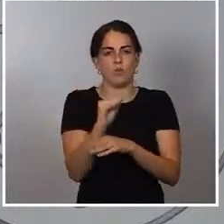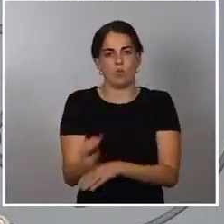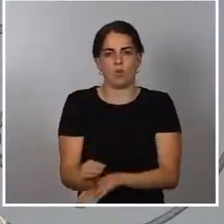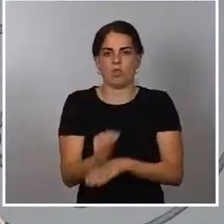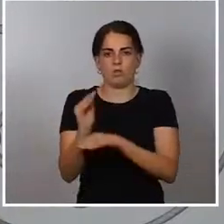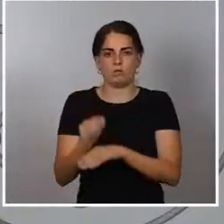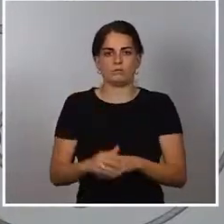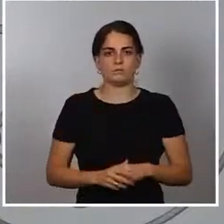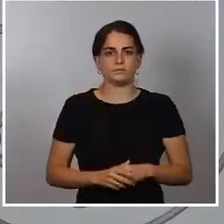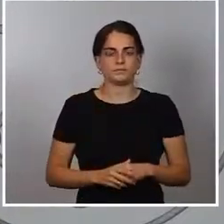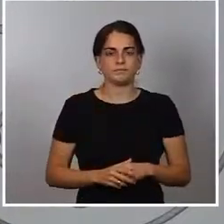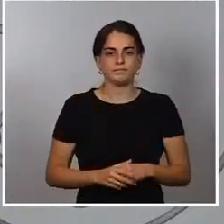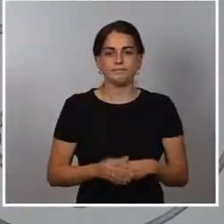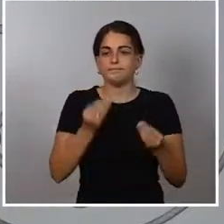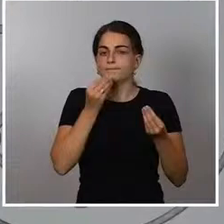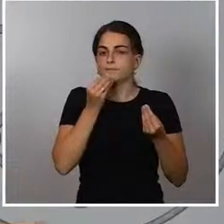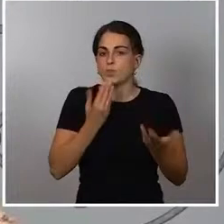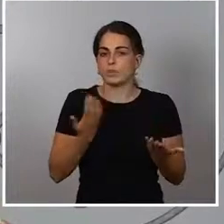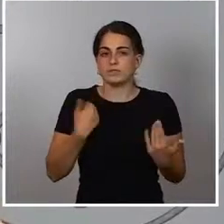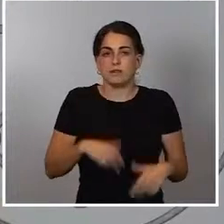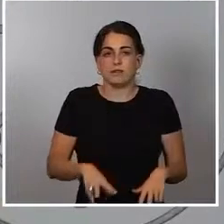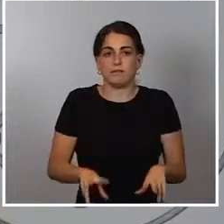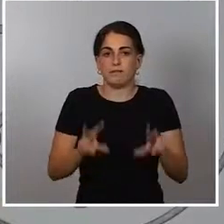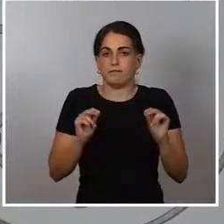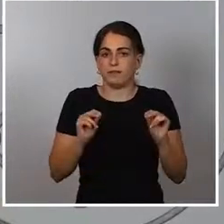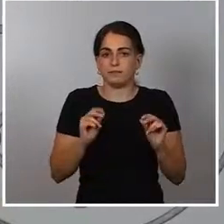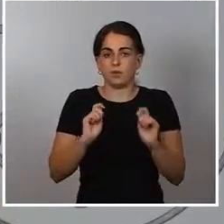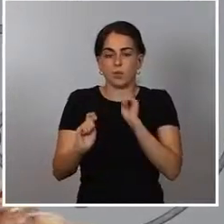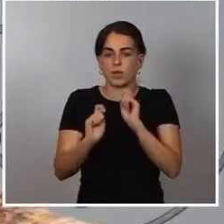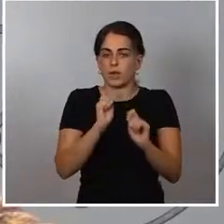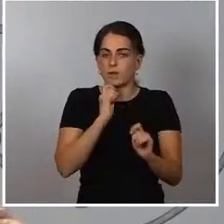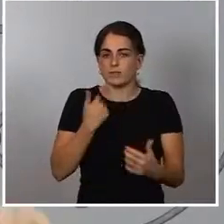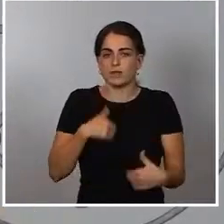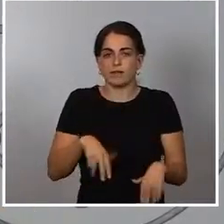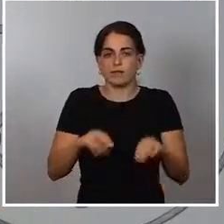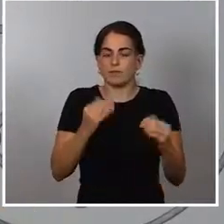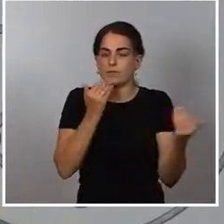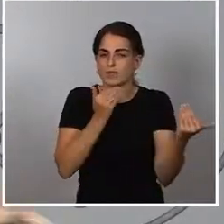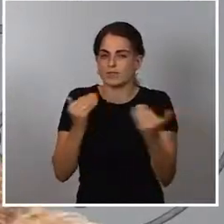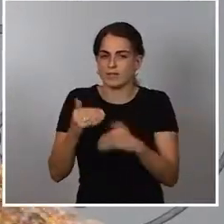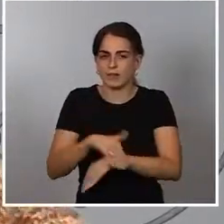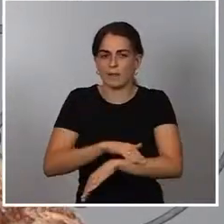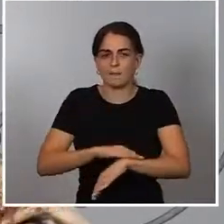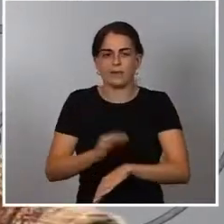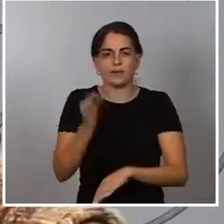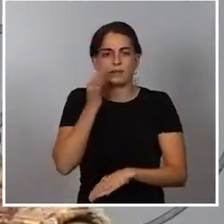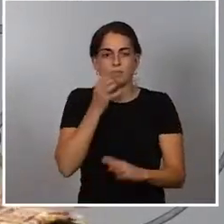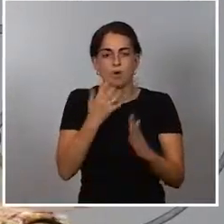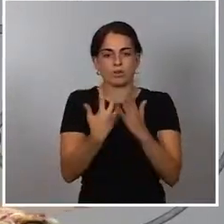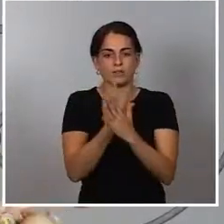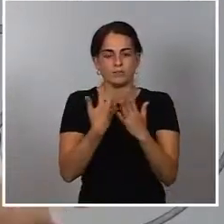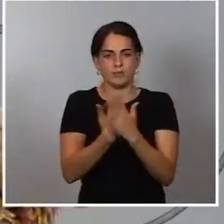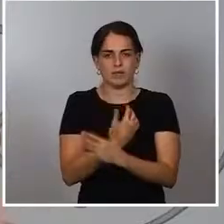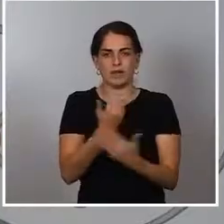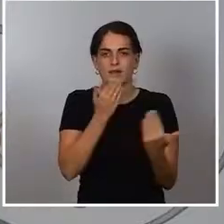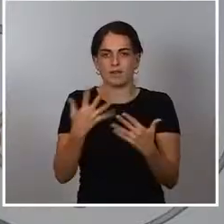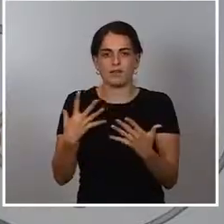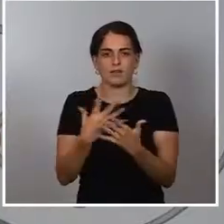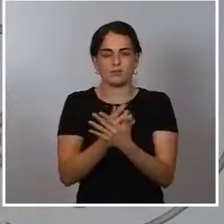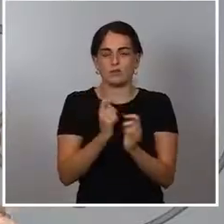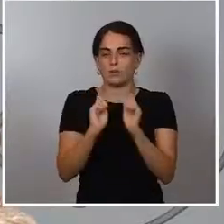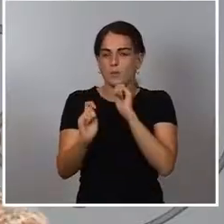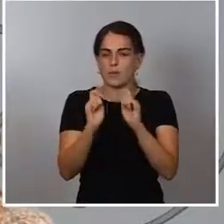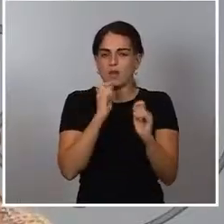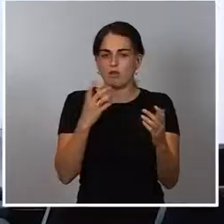muy bien pues aquí terminamos la rueda de prensa muchas gracias ministra por la explicación gracias a todos los medios de comunicación que